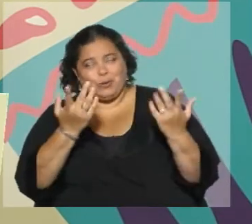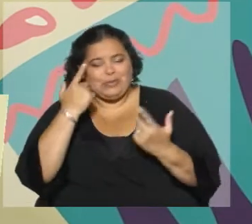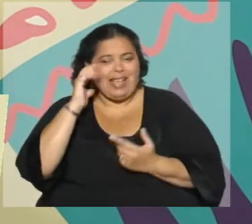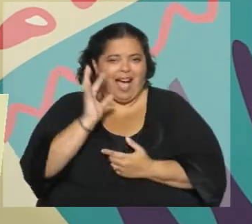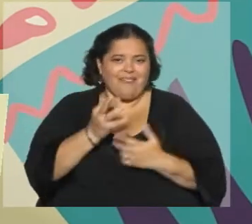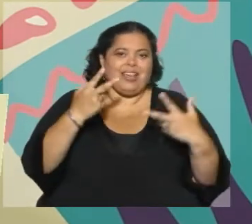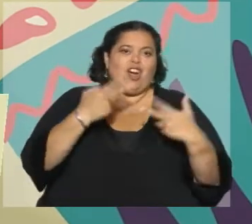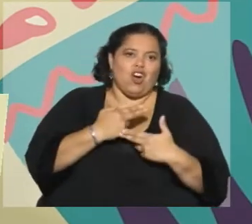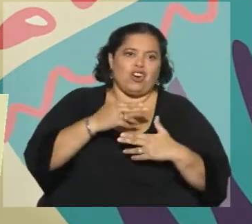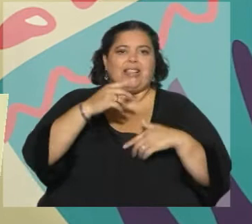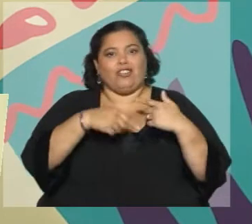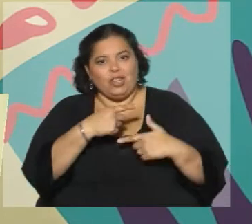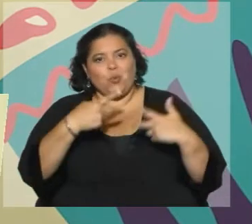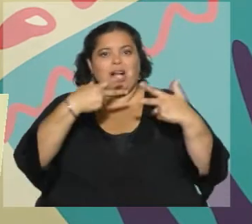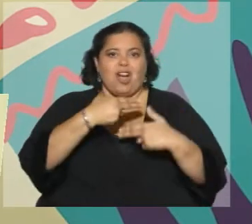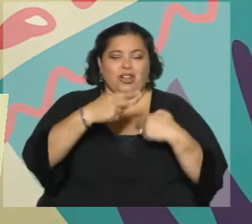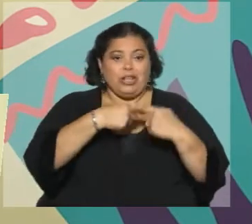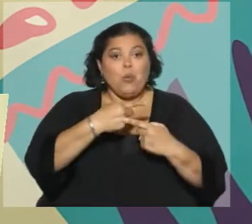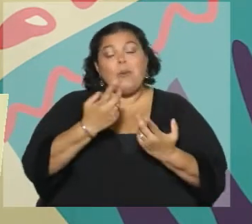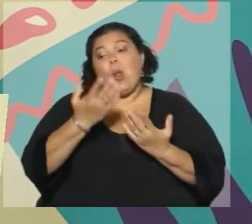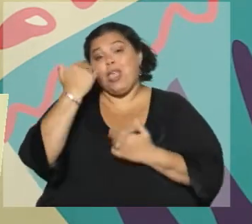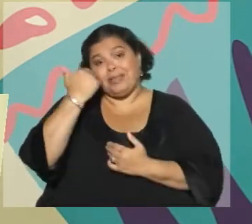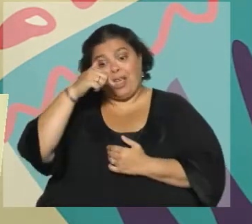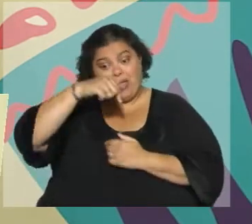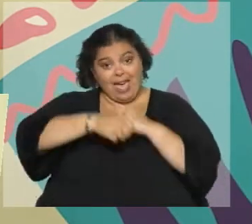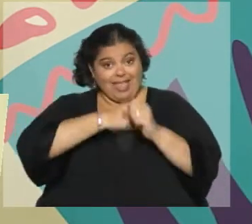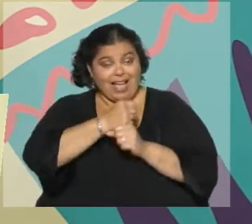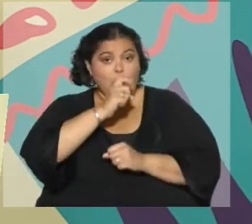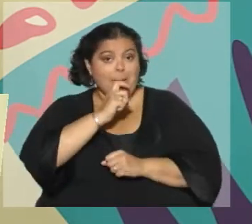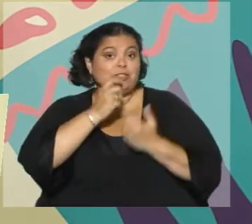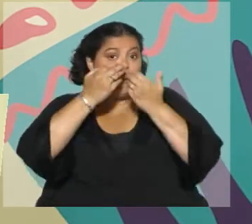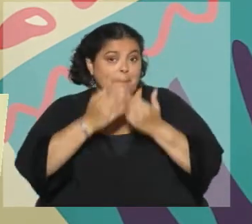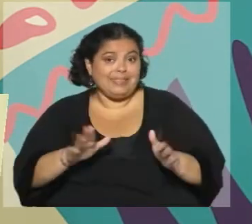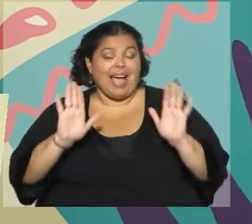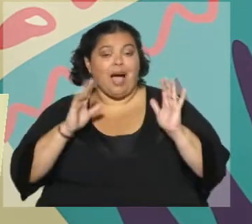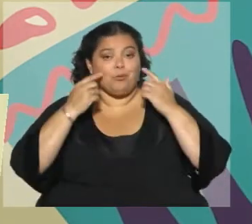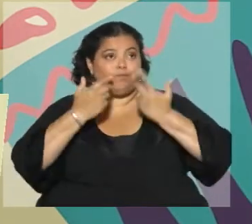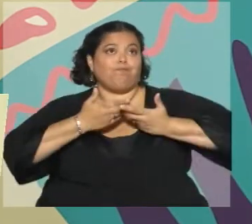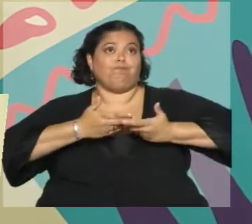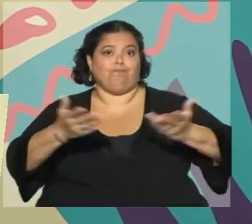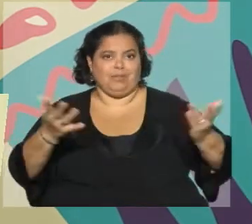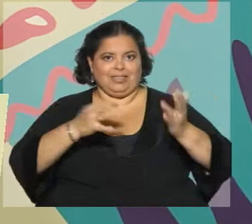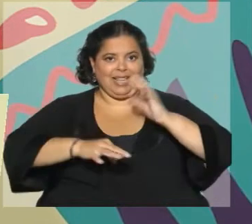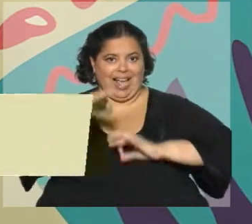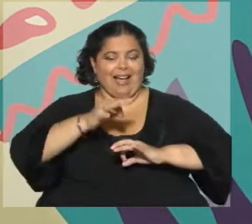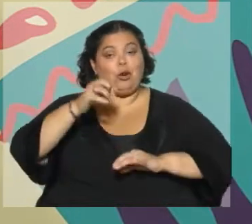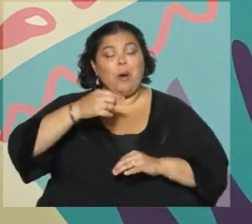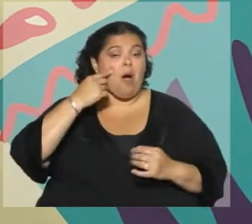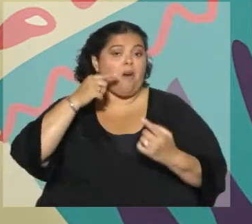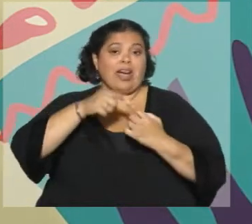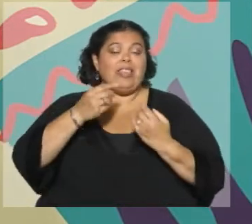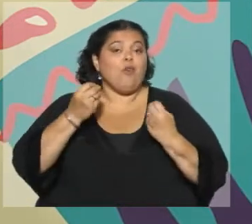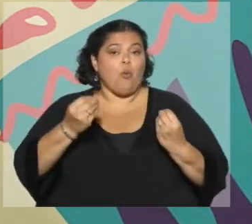en ensayando todo el año pasado y bueno y este año por suerte en marzo le dimos estreno a esto apuntando a una temporada un